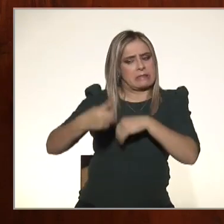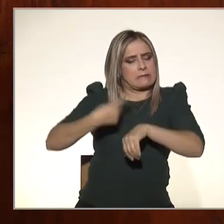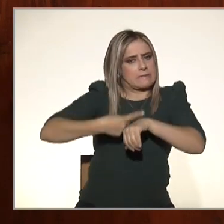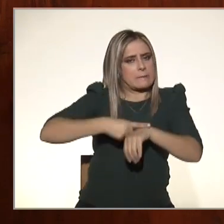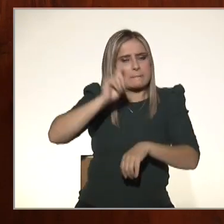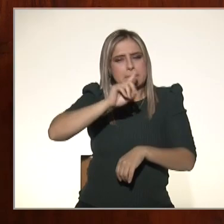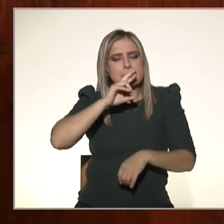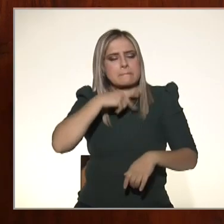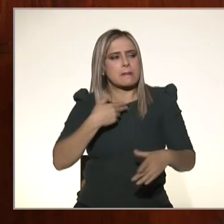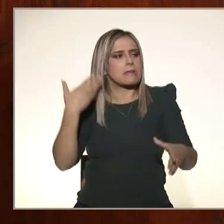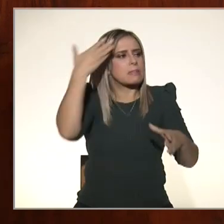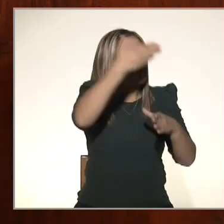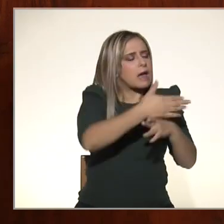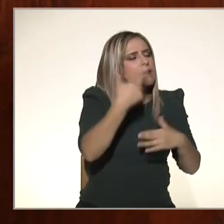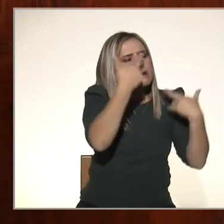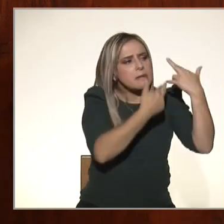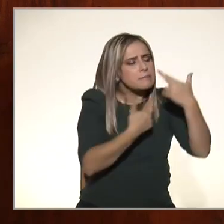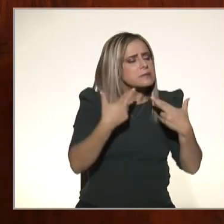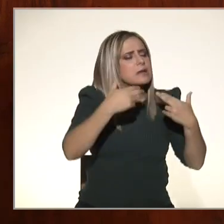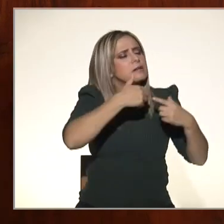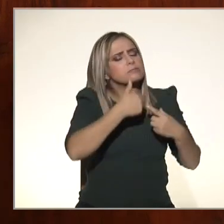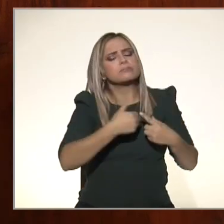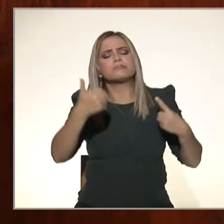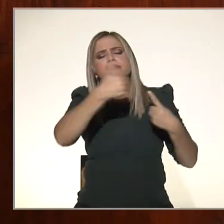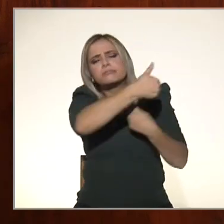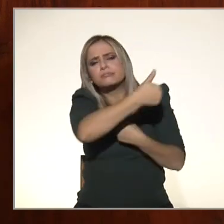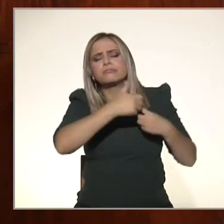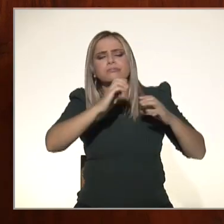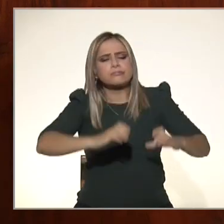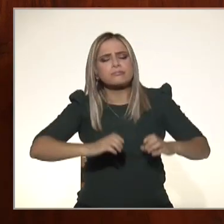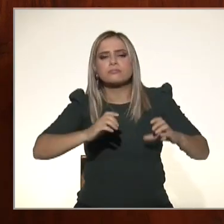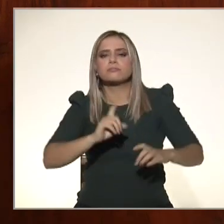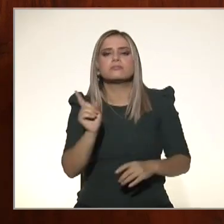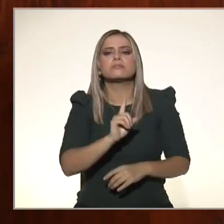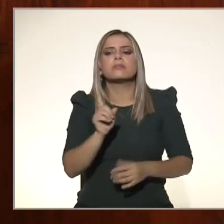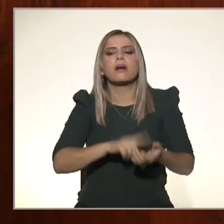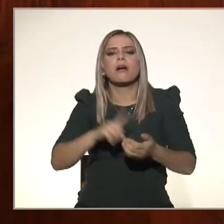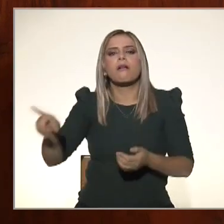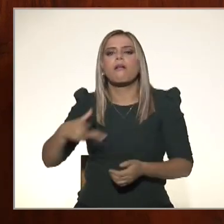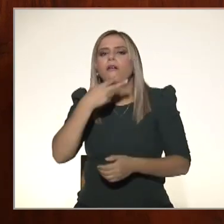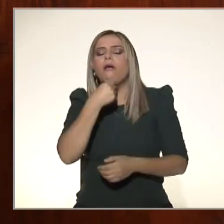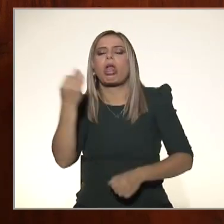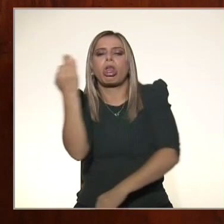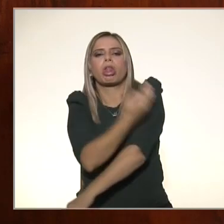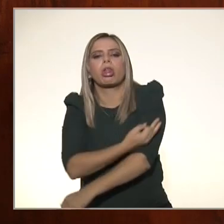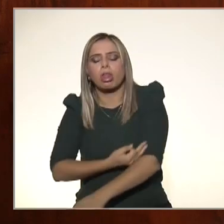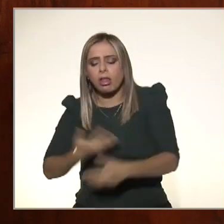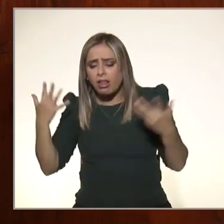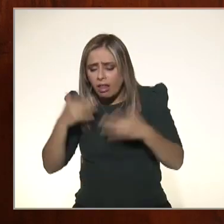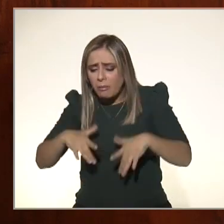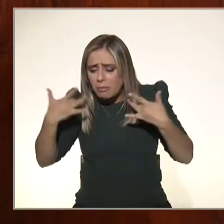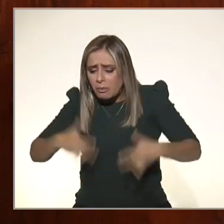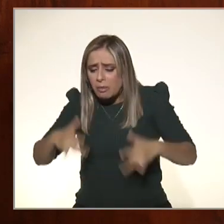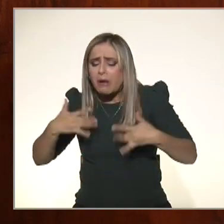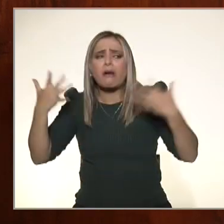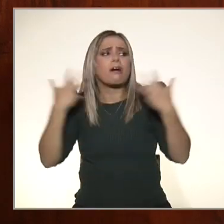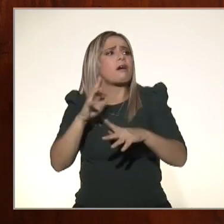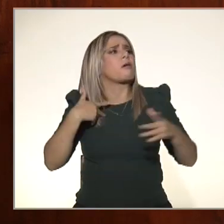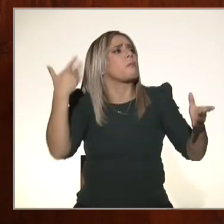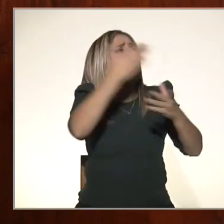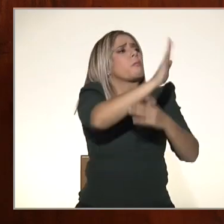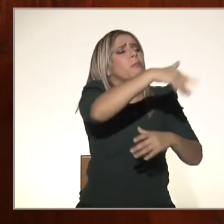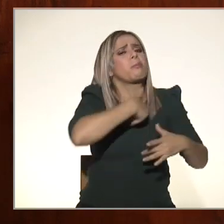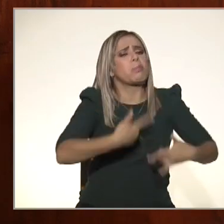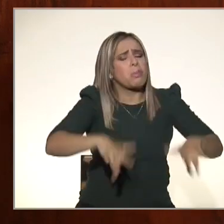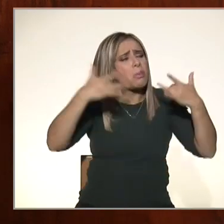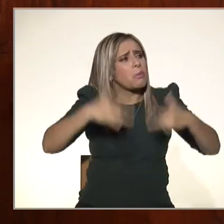presentando problemas con su sexualidad, con su ámbito reproductivo, pero no de forma preventiva. Sí, digo, y adicionando un